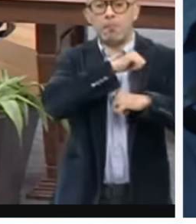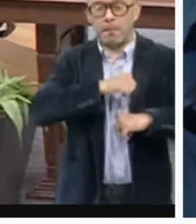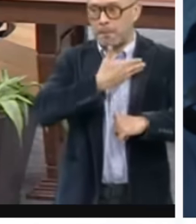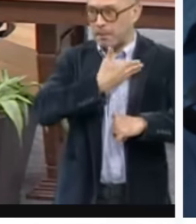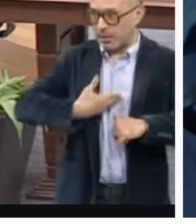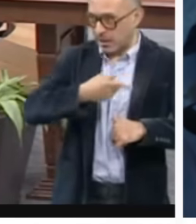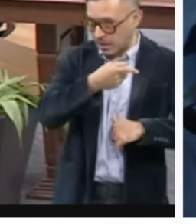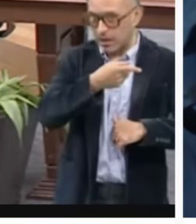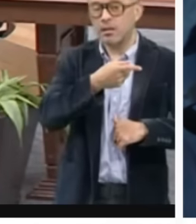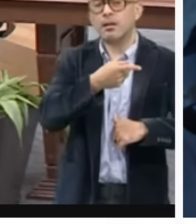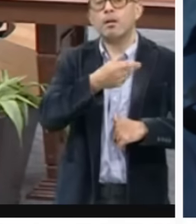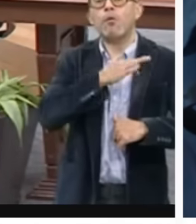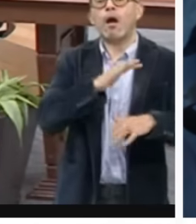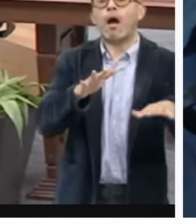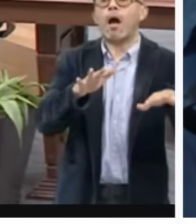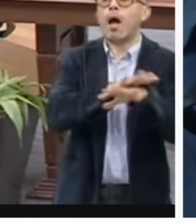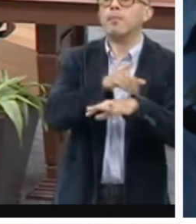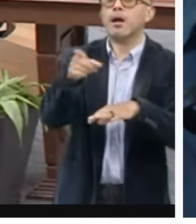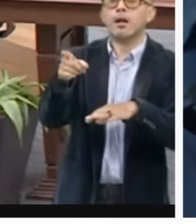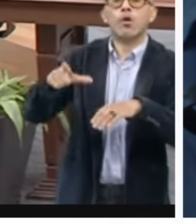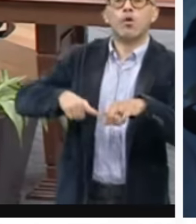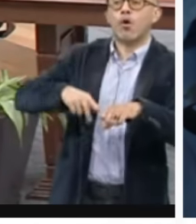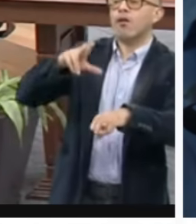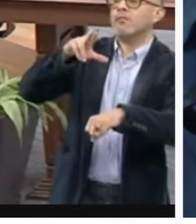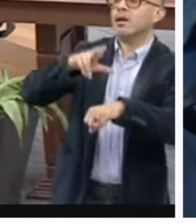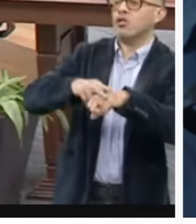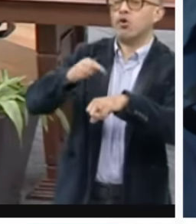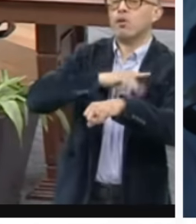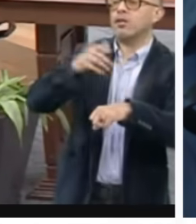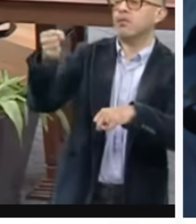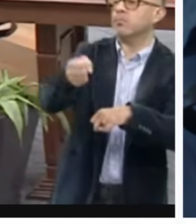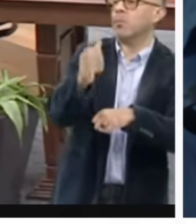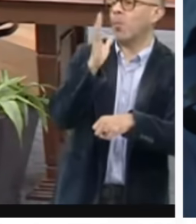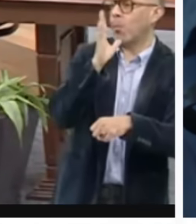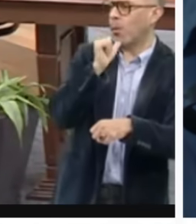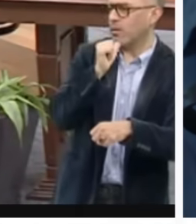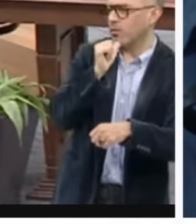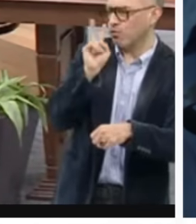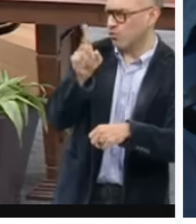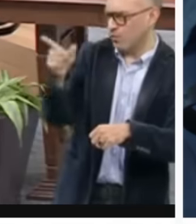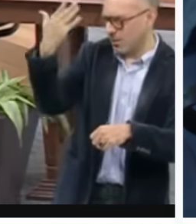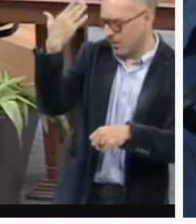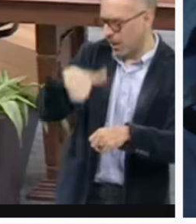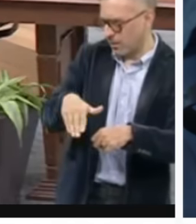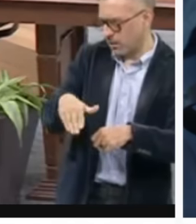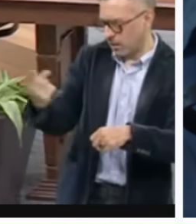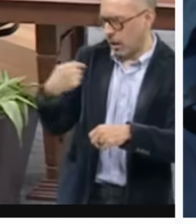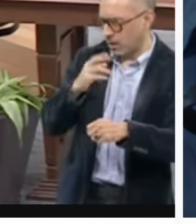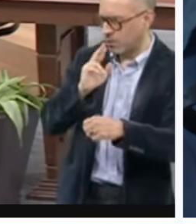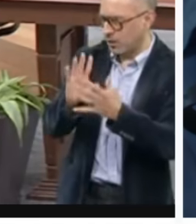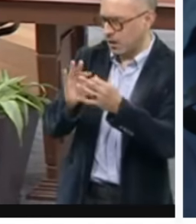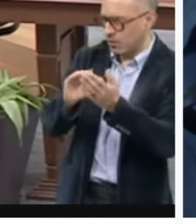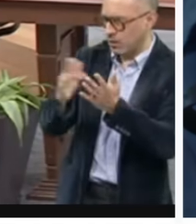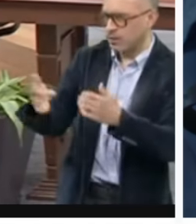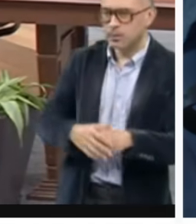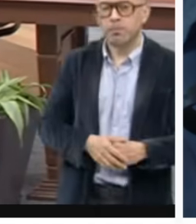un cargo de titular del Ejecutivo. Por su respuesta, muchas gracias. Bueno, yo creo que más allá de lo que pueda